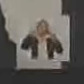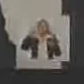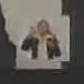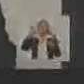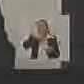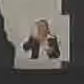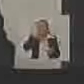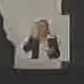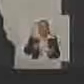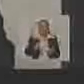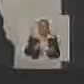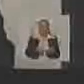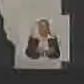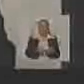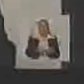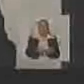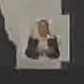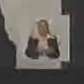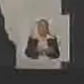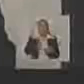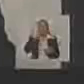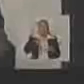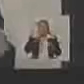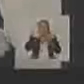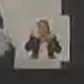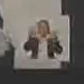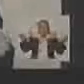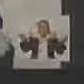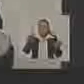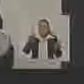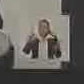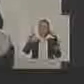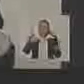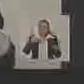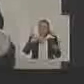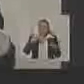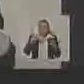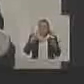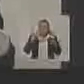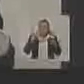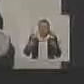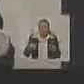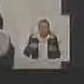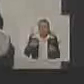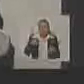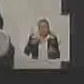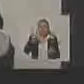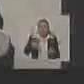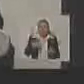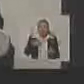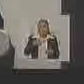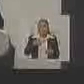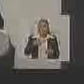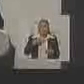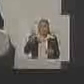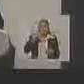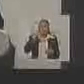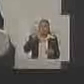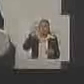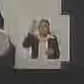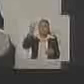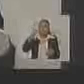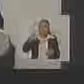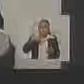frases o de dichos. La política de género es con hechos. Por eso en este momento me comprometo a que en la próxima